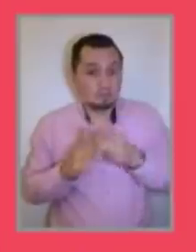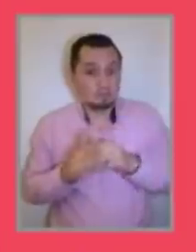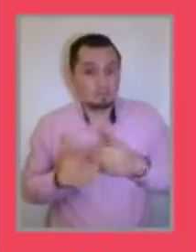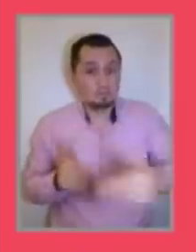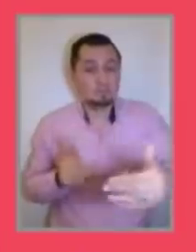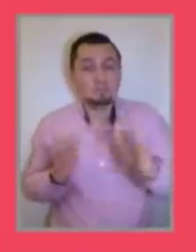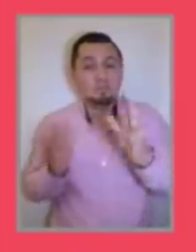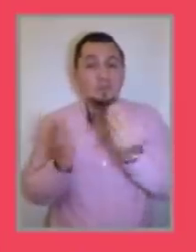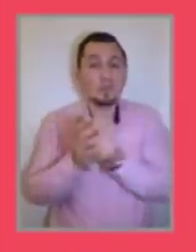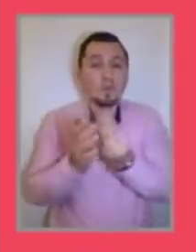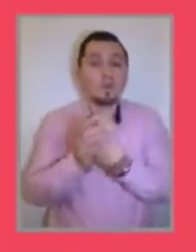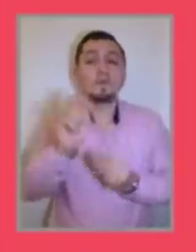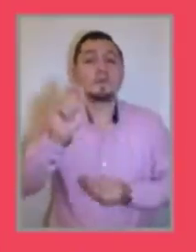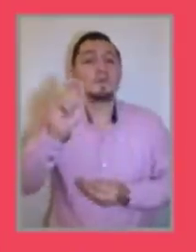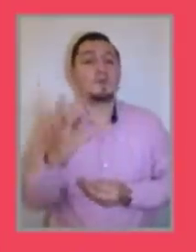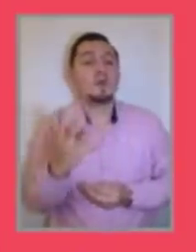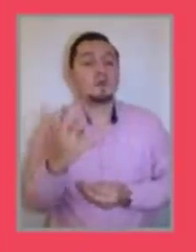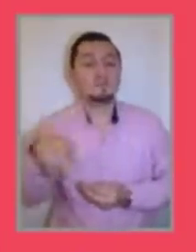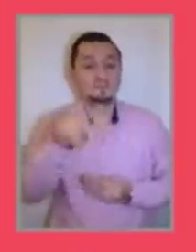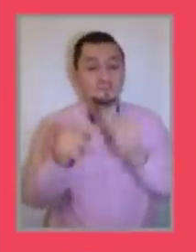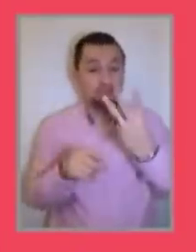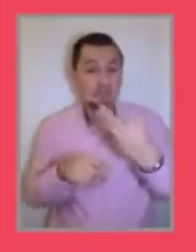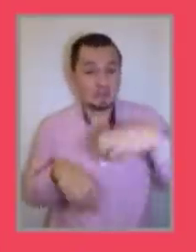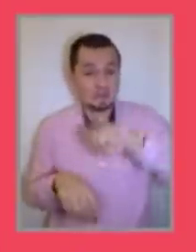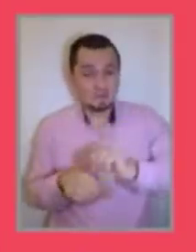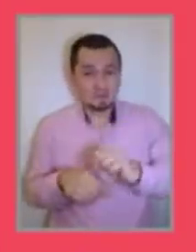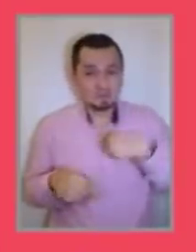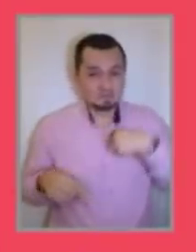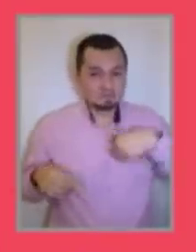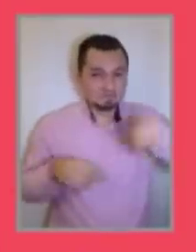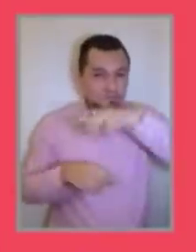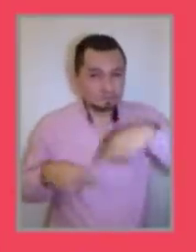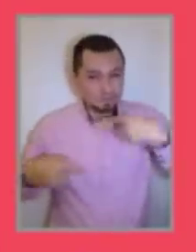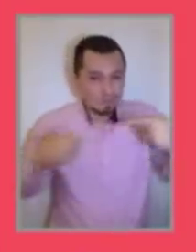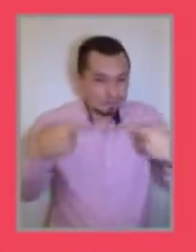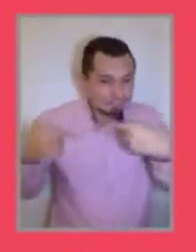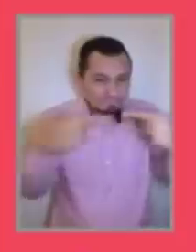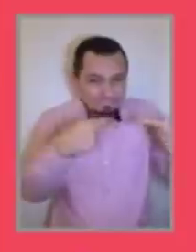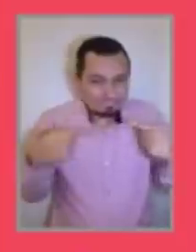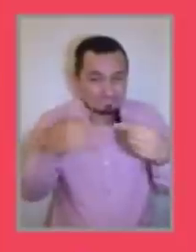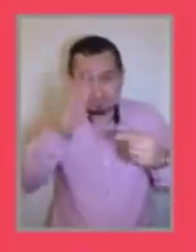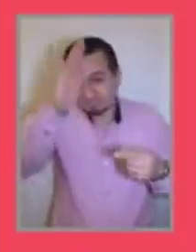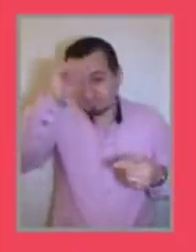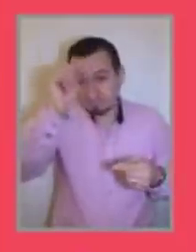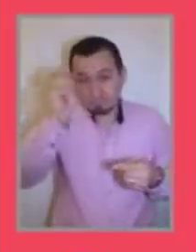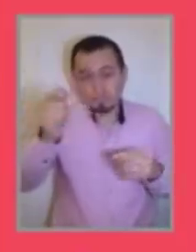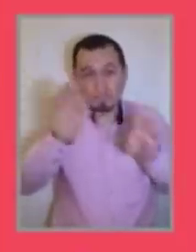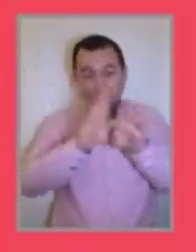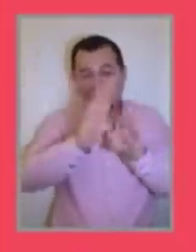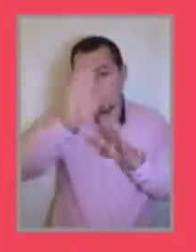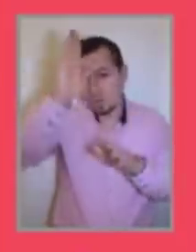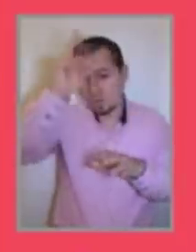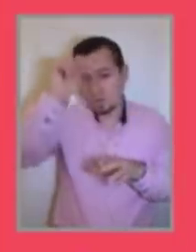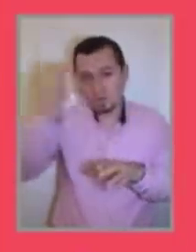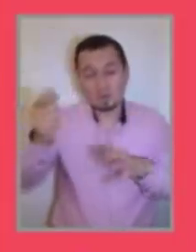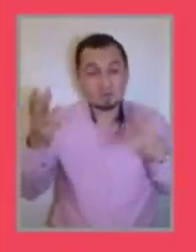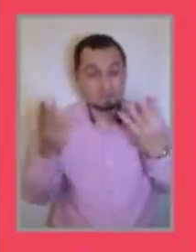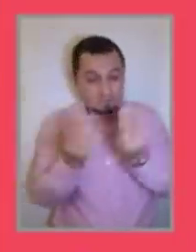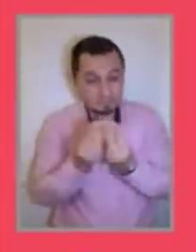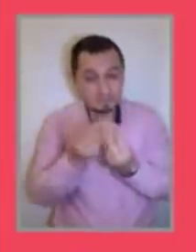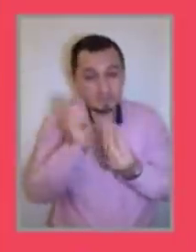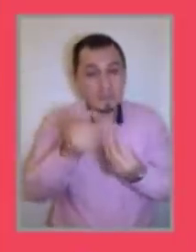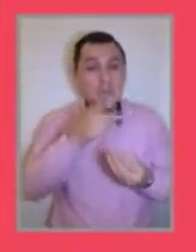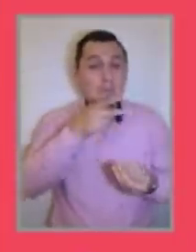clases empezaron el 24. Esas 3 semanas básicamente lo que se estuvo haciendo fue organizar el esquema de colaboración con los